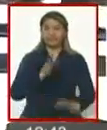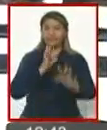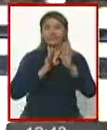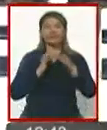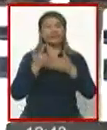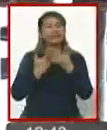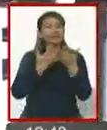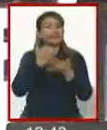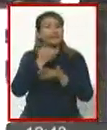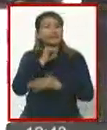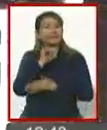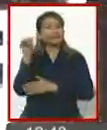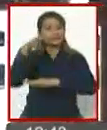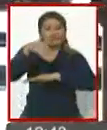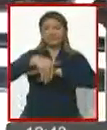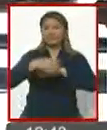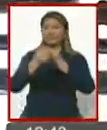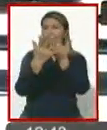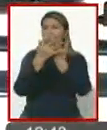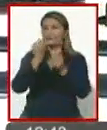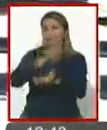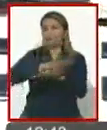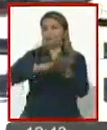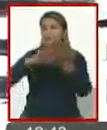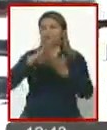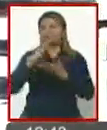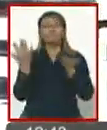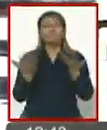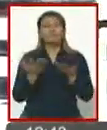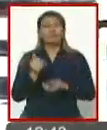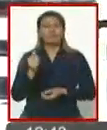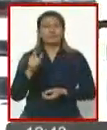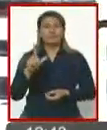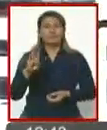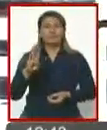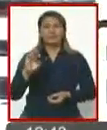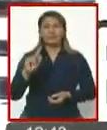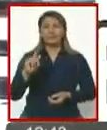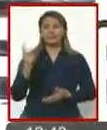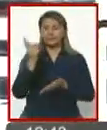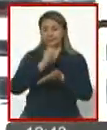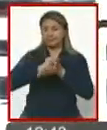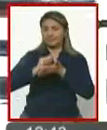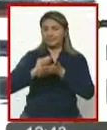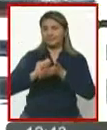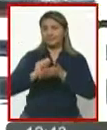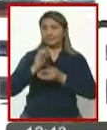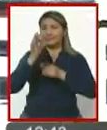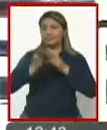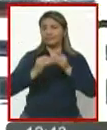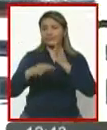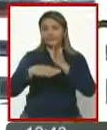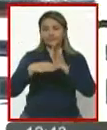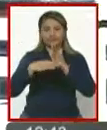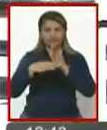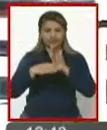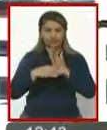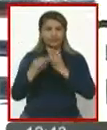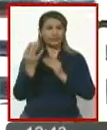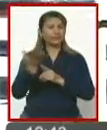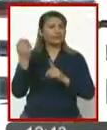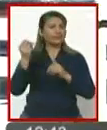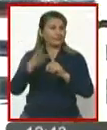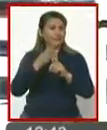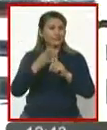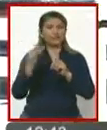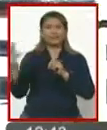Hablamos ahora de lo que sucedió anoche en la cárcel de Palmasola, donde Alberto Lozada, ex secretario ejecutivo de la Federación Boliviana de Fútbol, fue